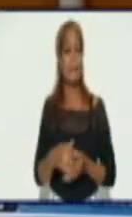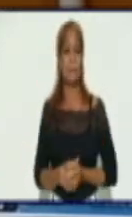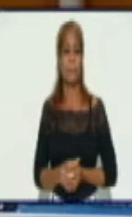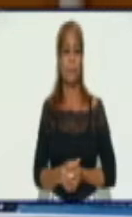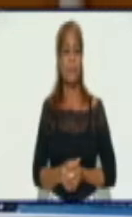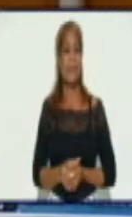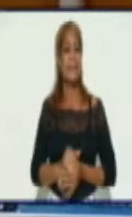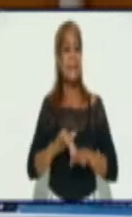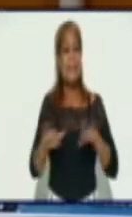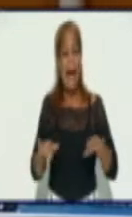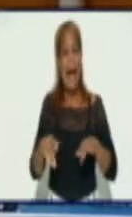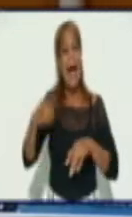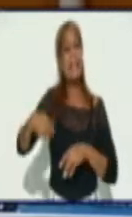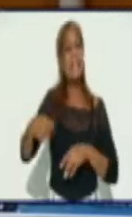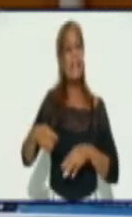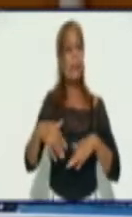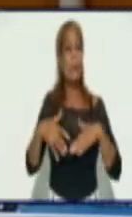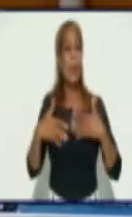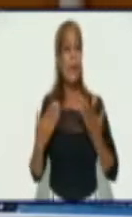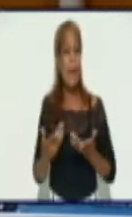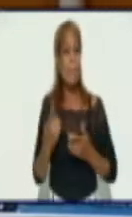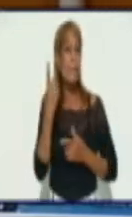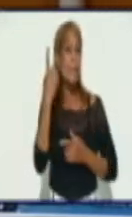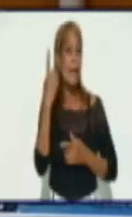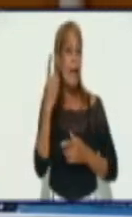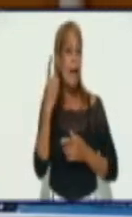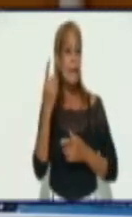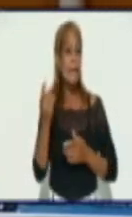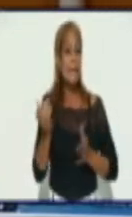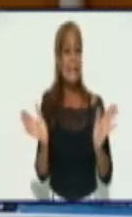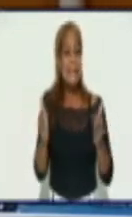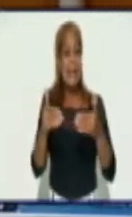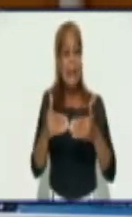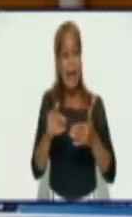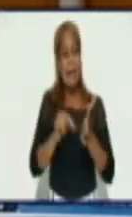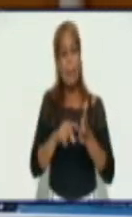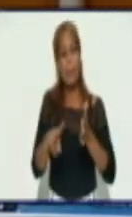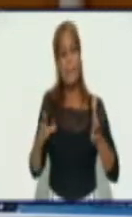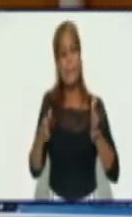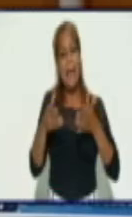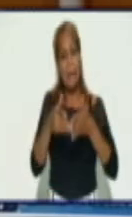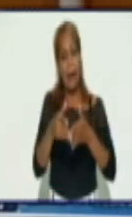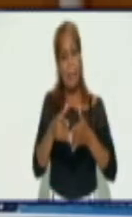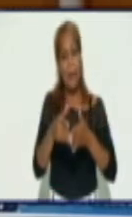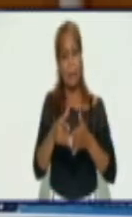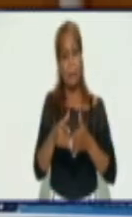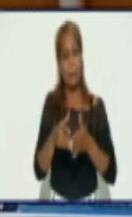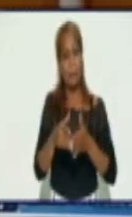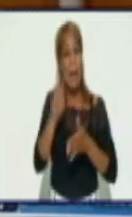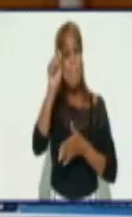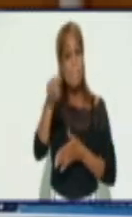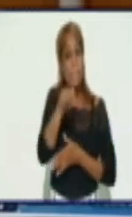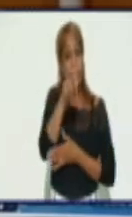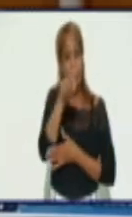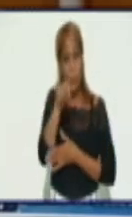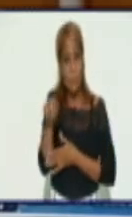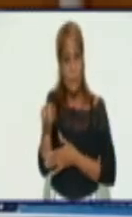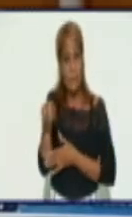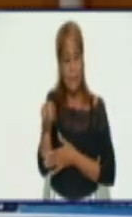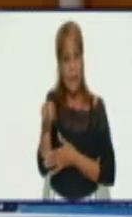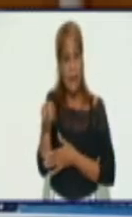ha decidido cerrar la provincia a partir del próximo lunes del lunes 2 y prohibir las salidas de accesos con las